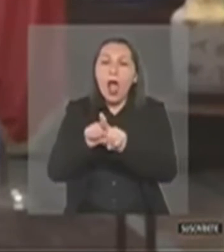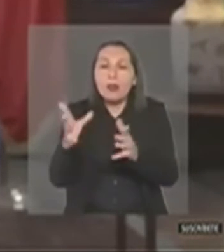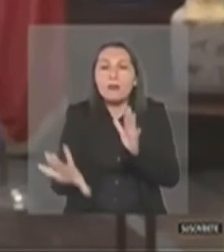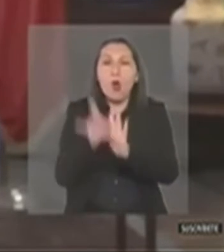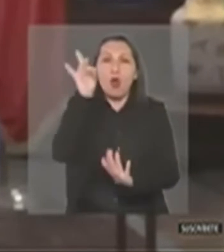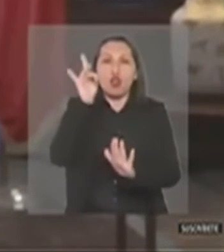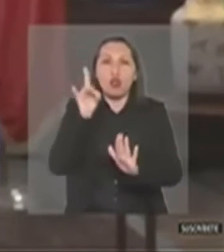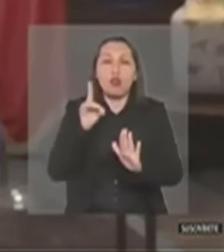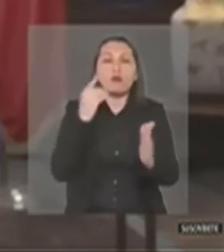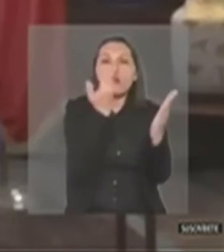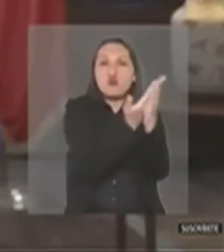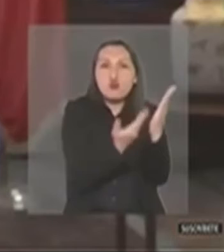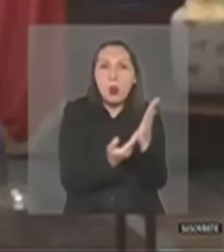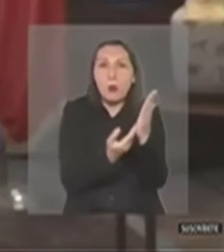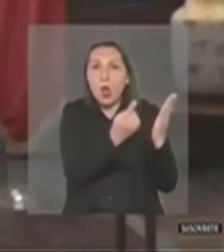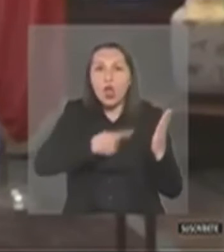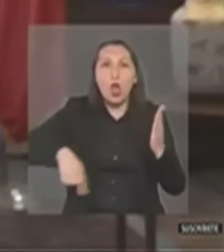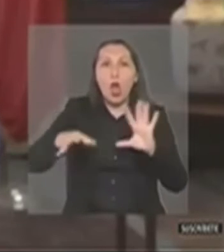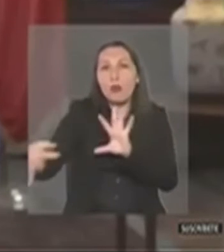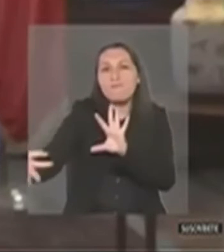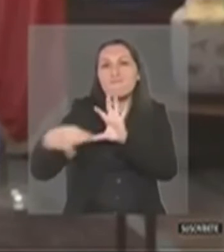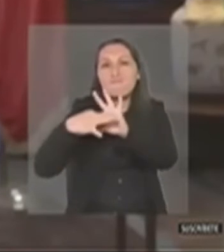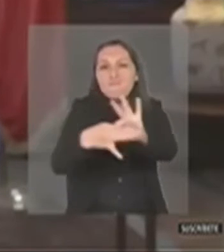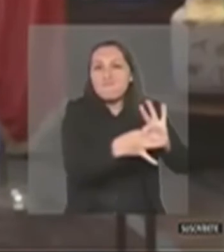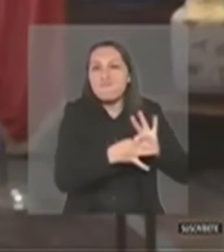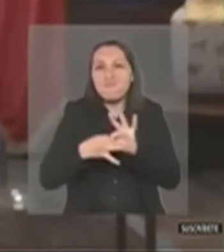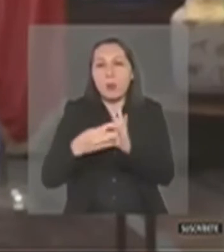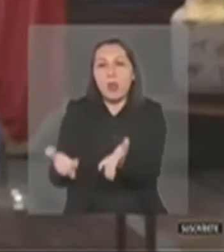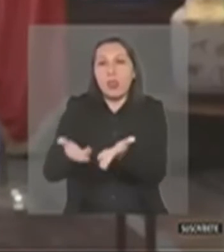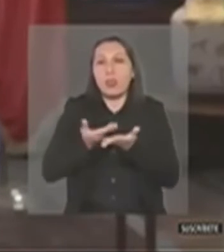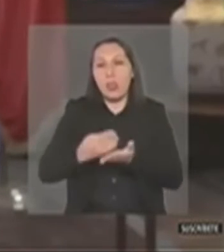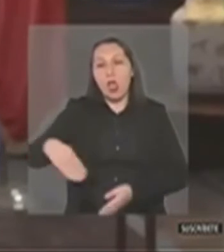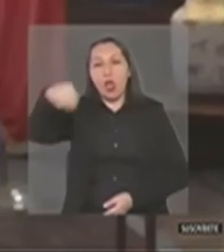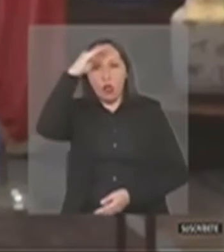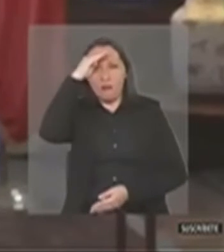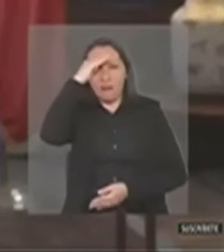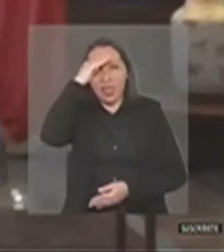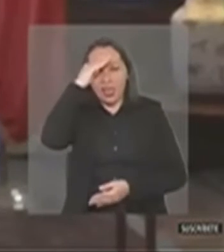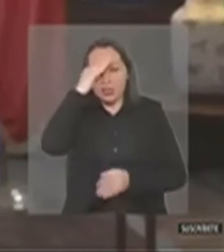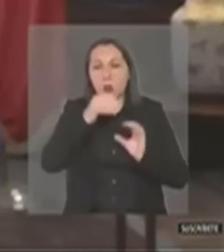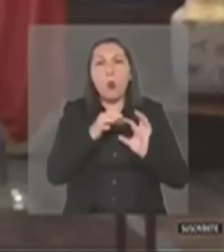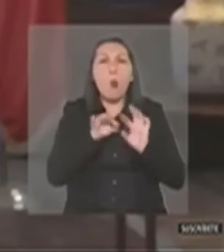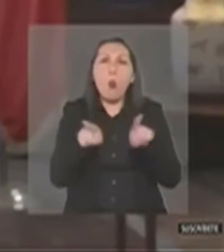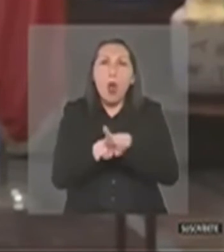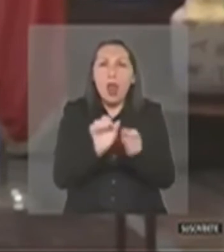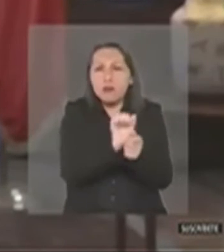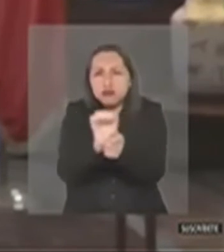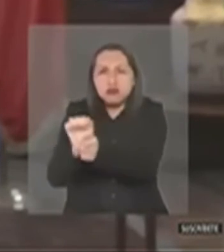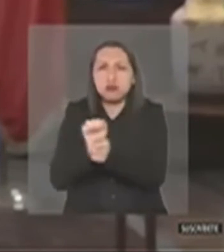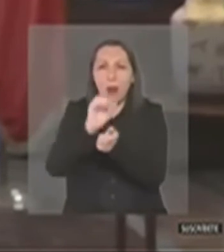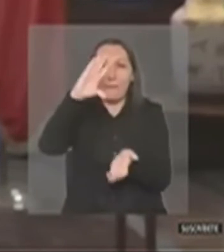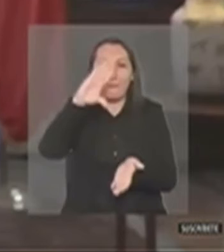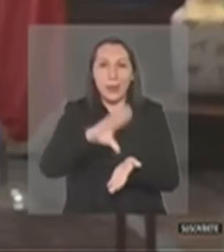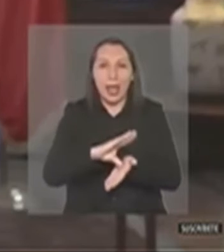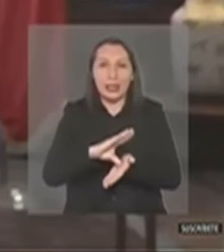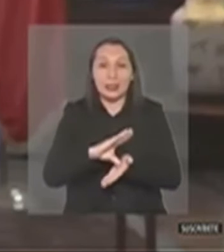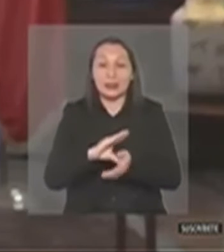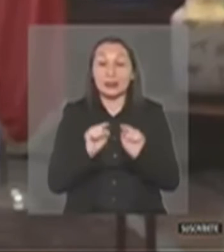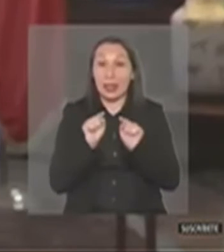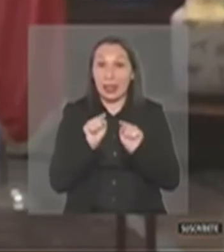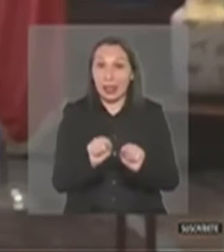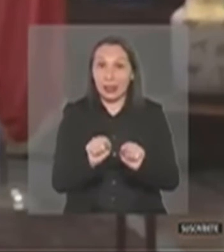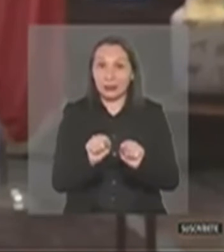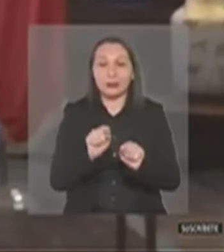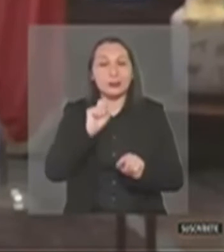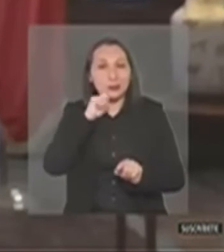nuestra constitución, por ejemplo, la constitución dominicana dice que usted tiene que tener